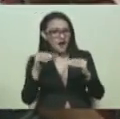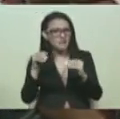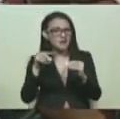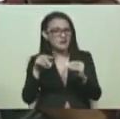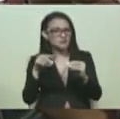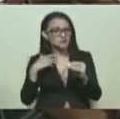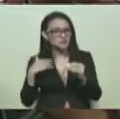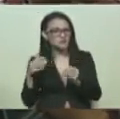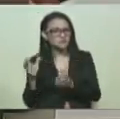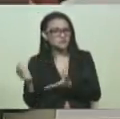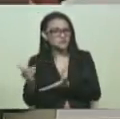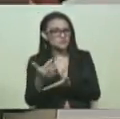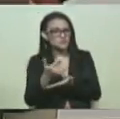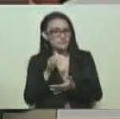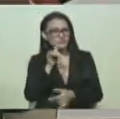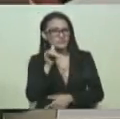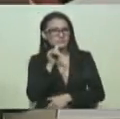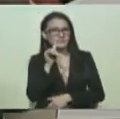efectuaba este